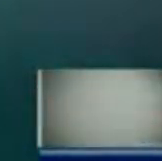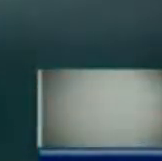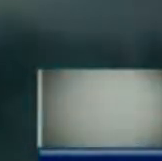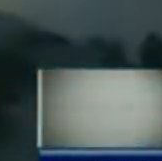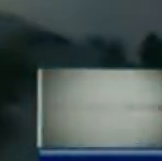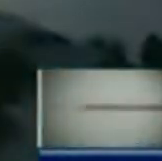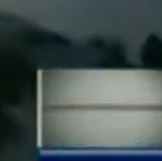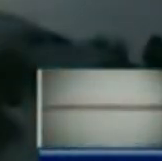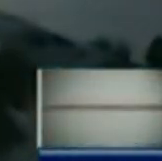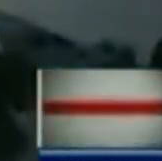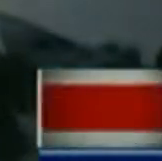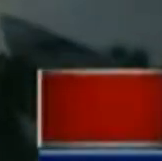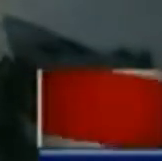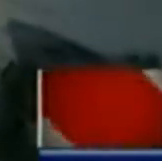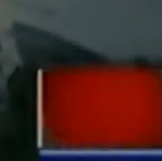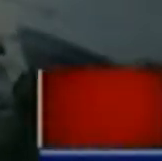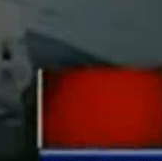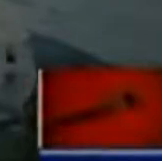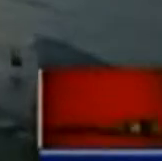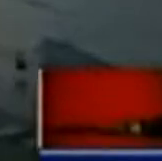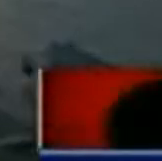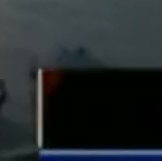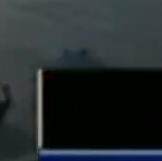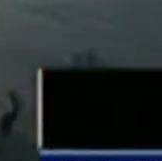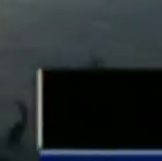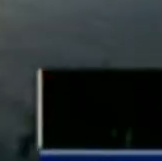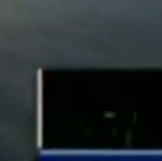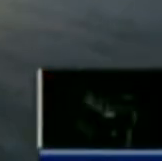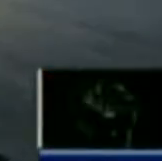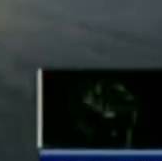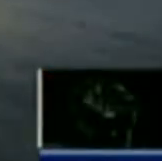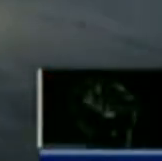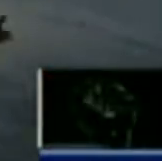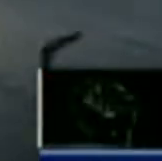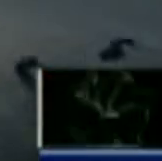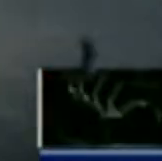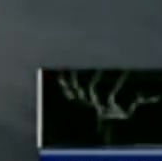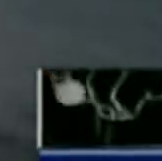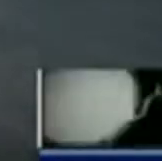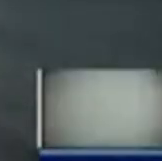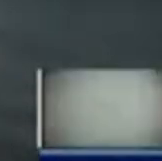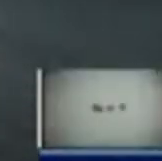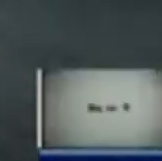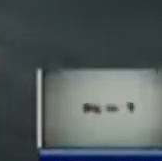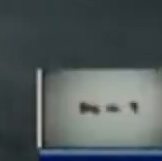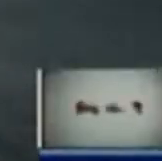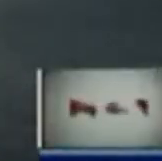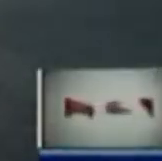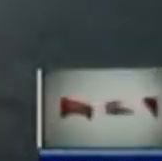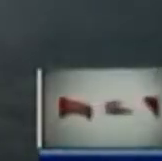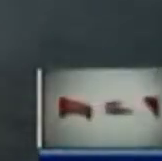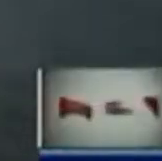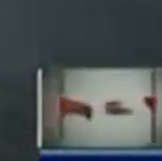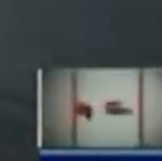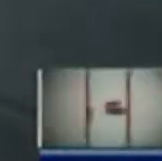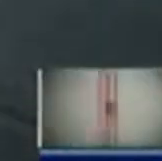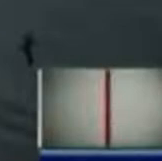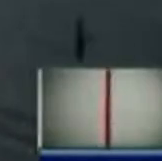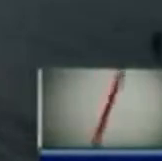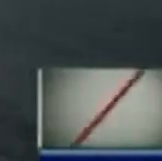cuando nos llegue la mañana trabajador trabajadora abuela